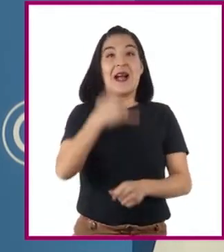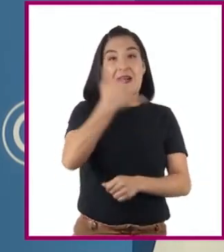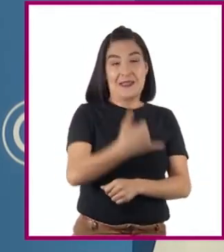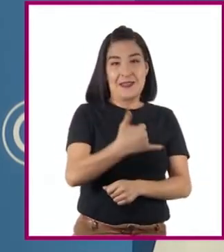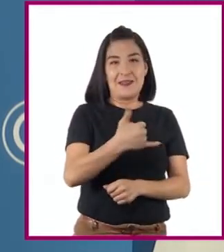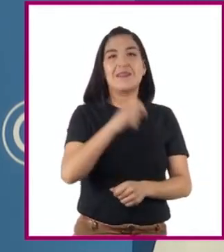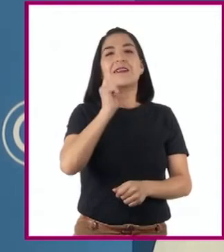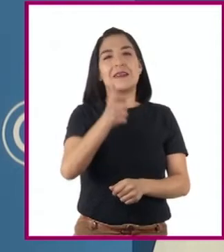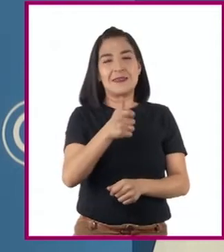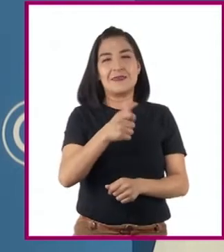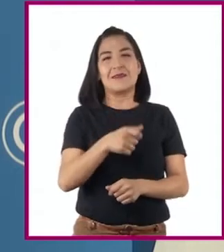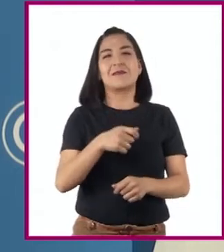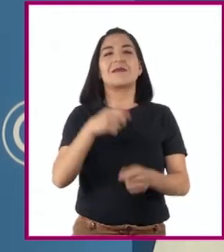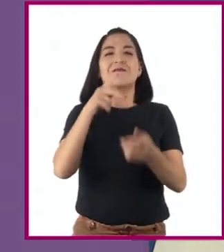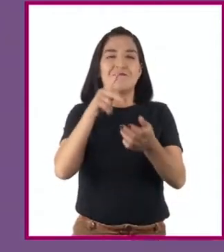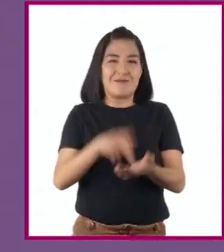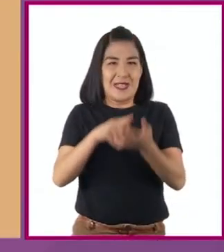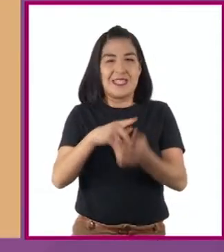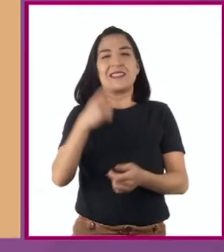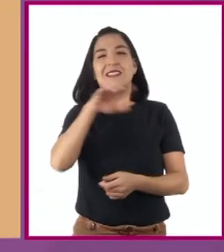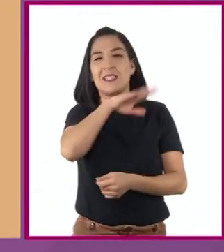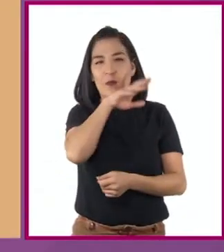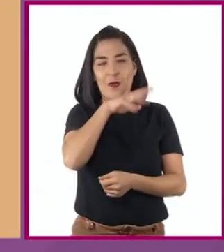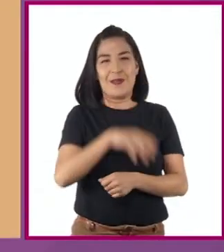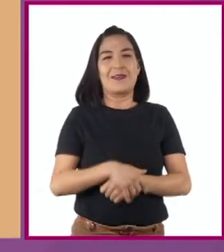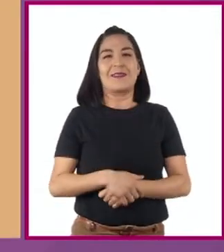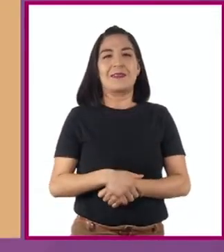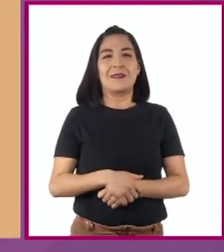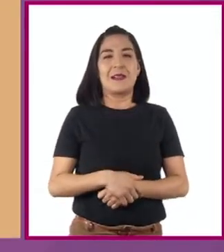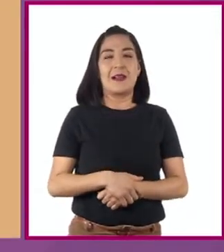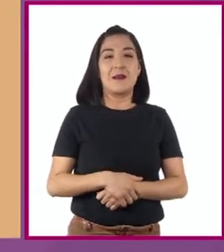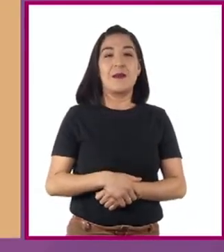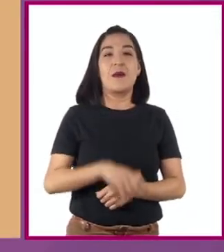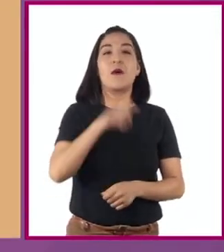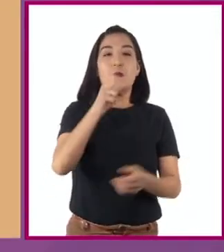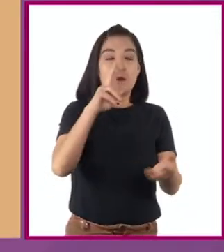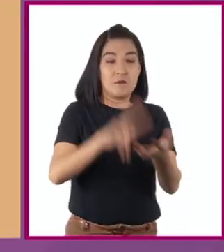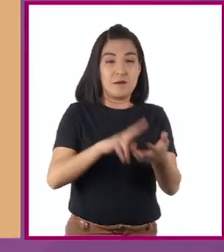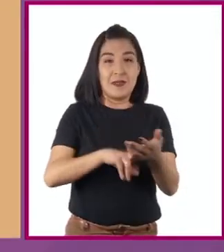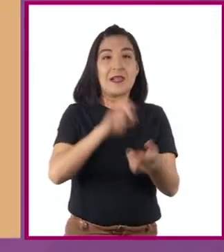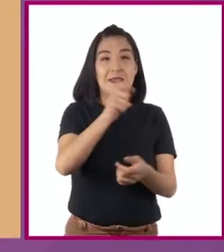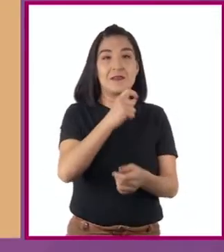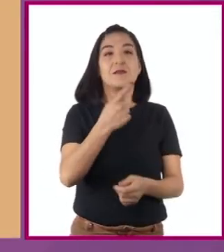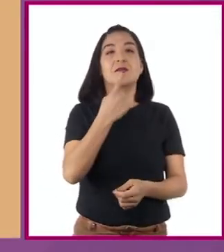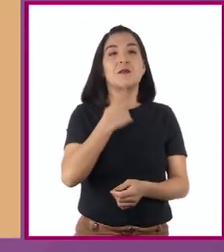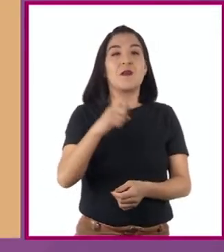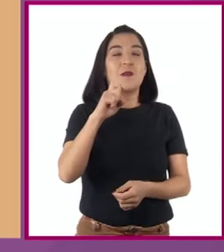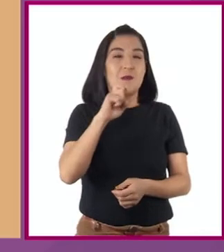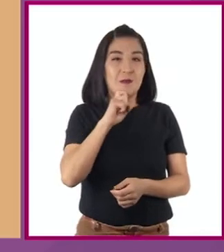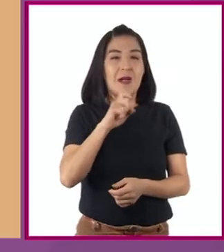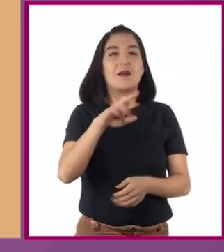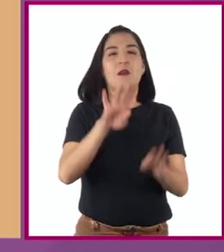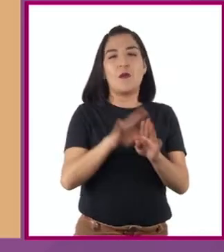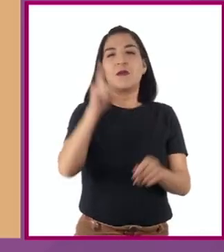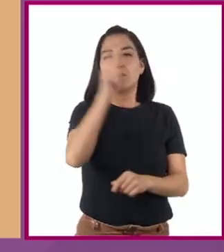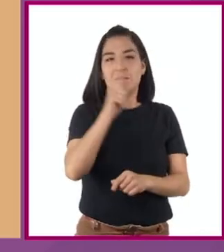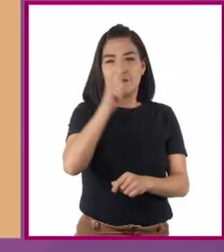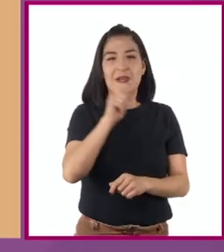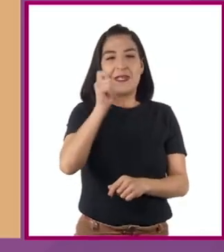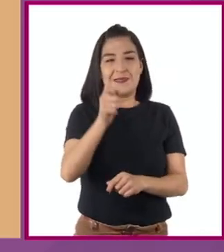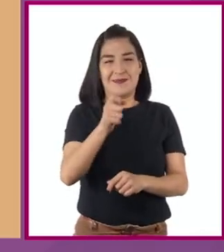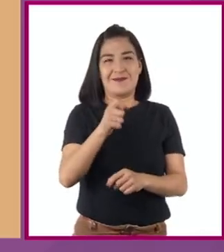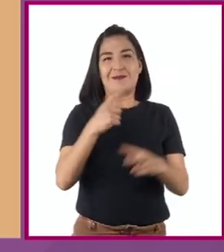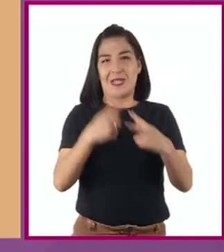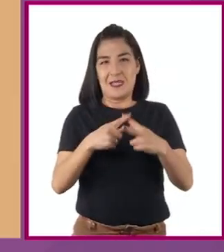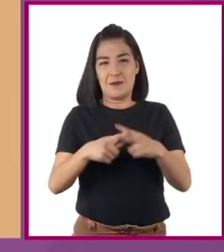a la cantidad de cebolla. El costo por kilogramo de tomate se representa en lenguaje algebraico con